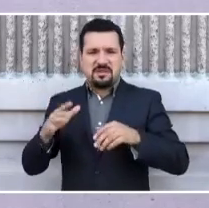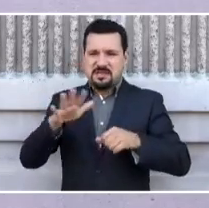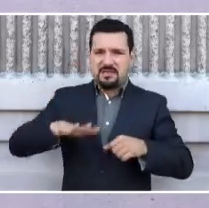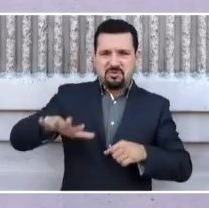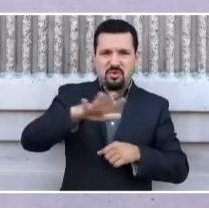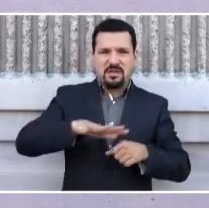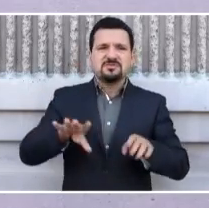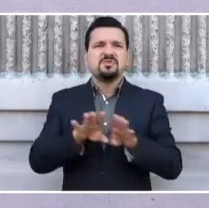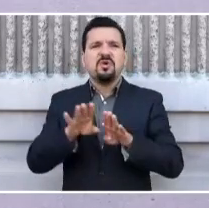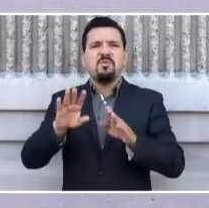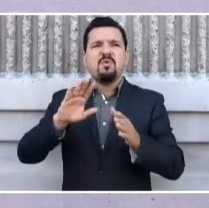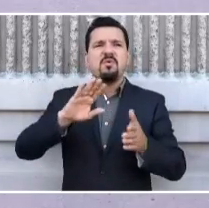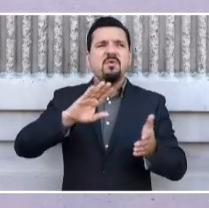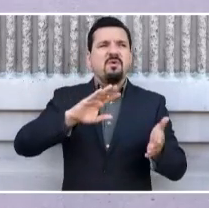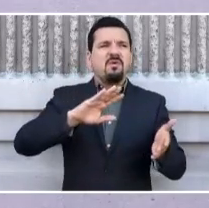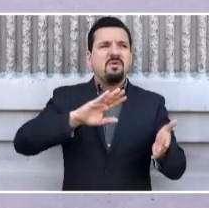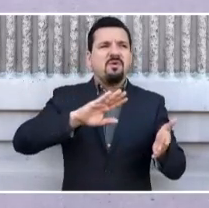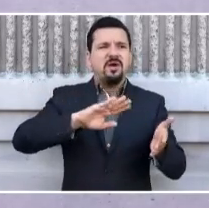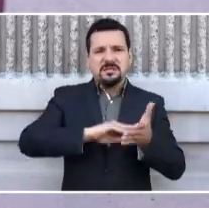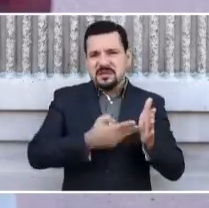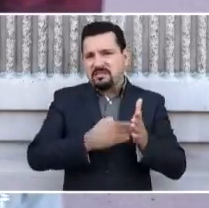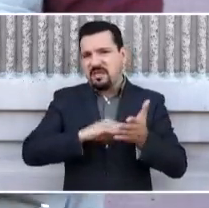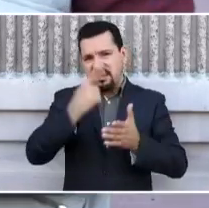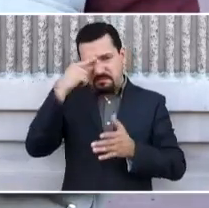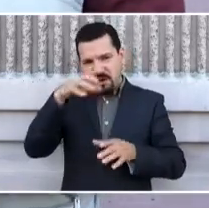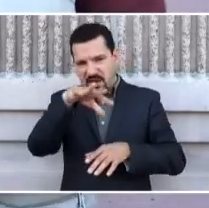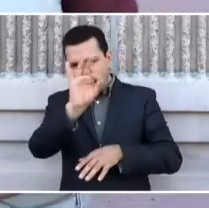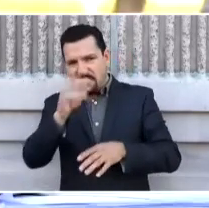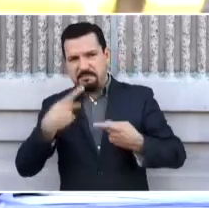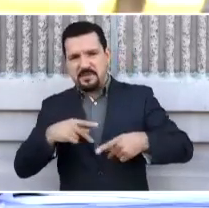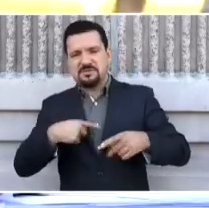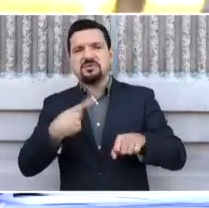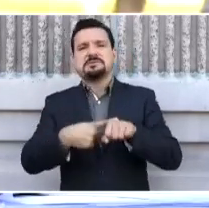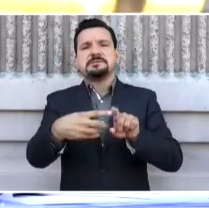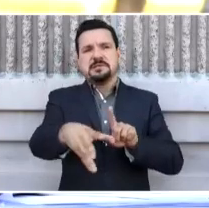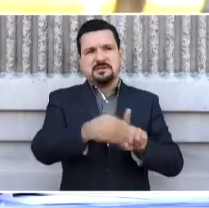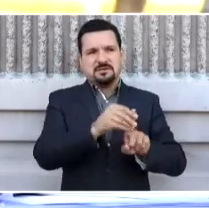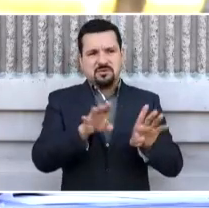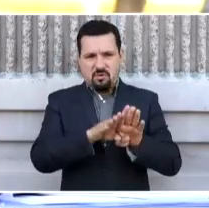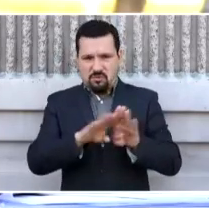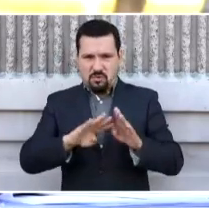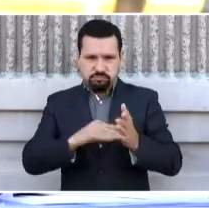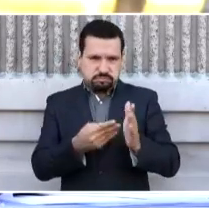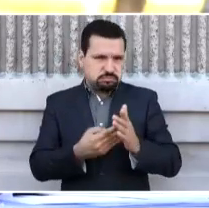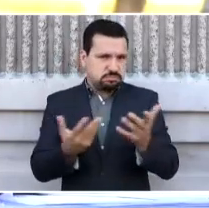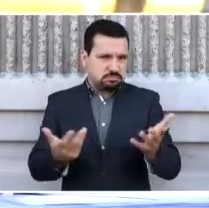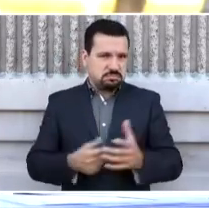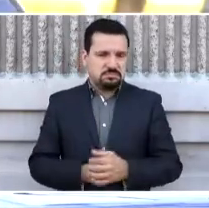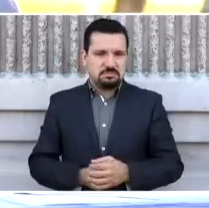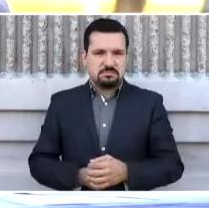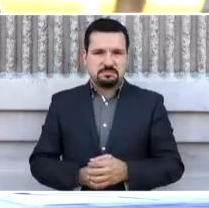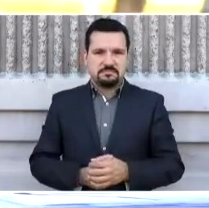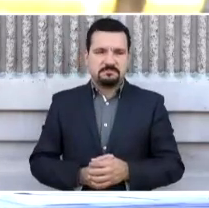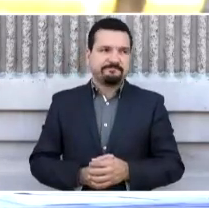estos contactos con las personas infectadas? Sí, vamos a aplicar de forma puntual